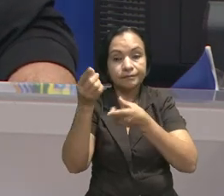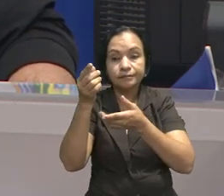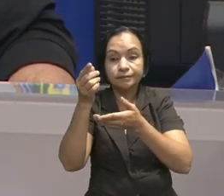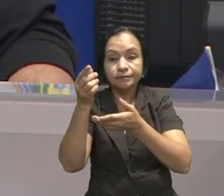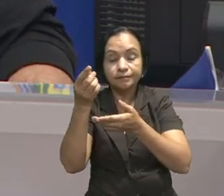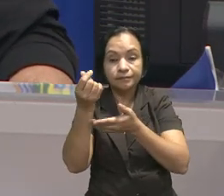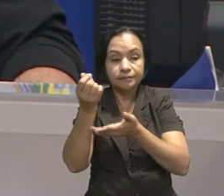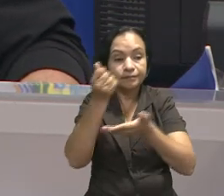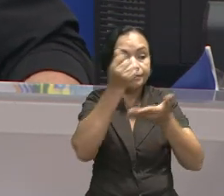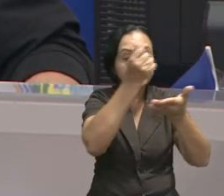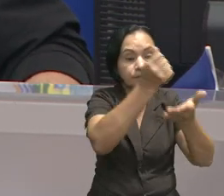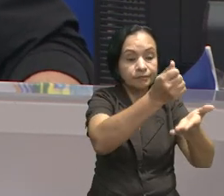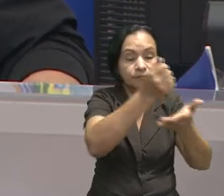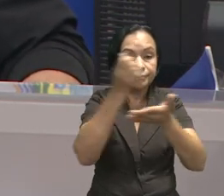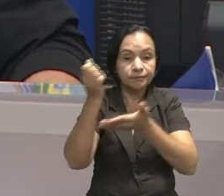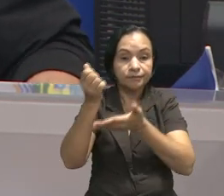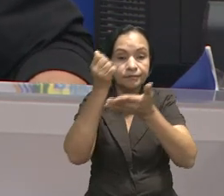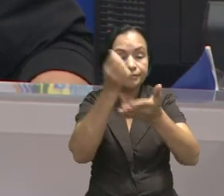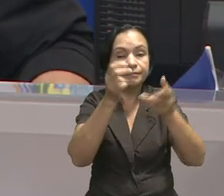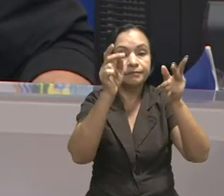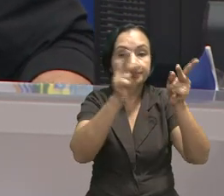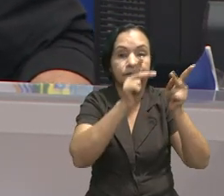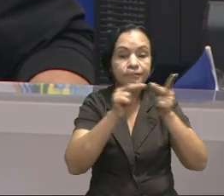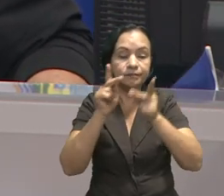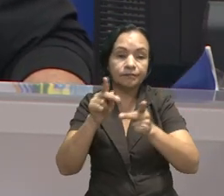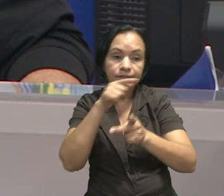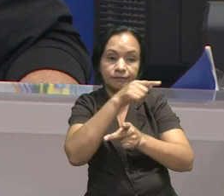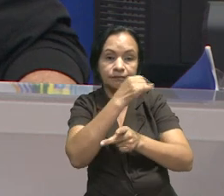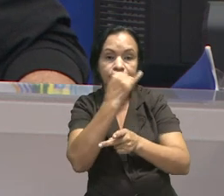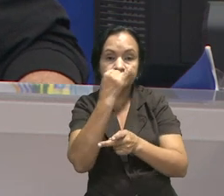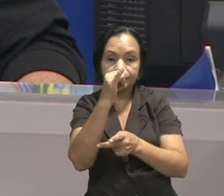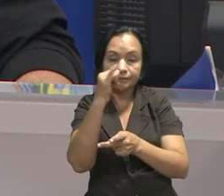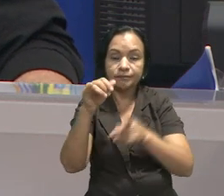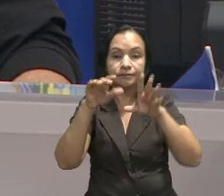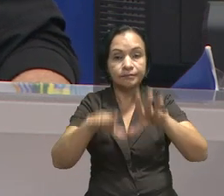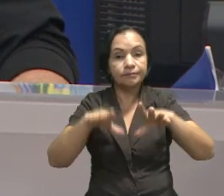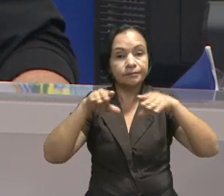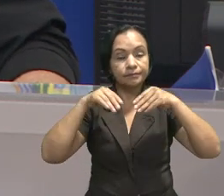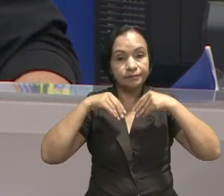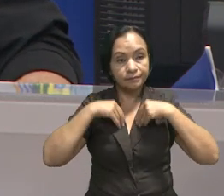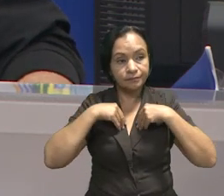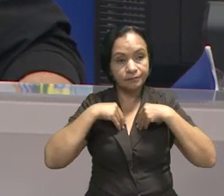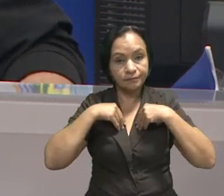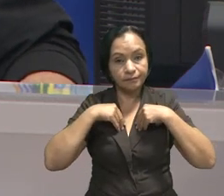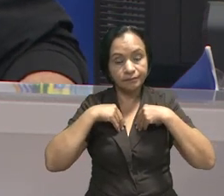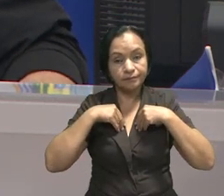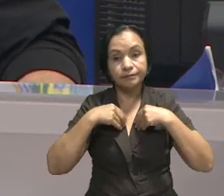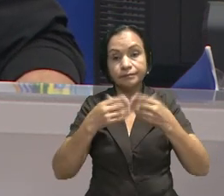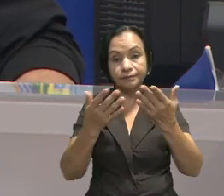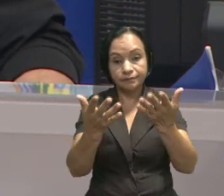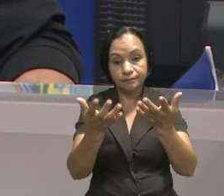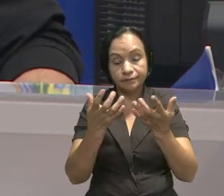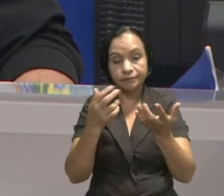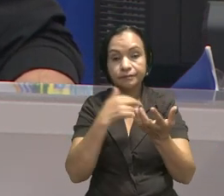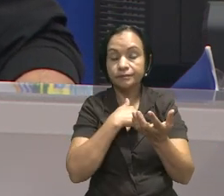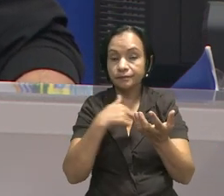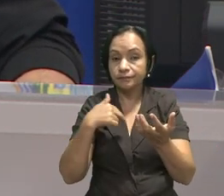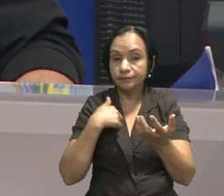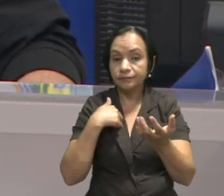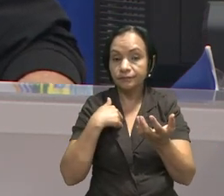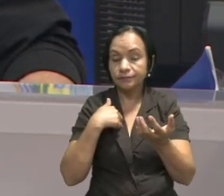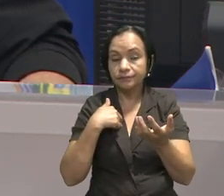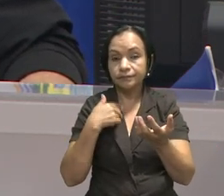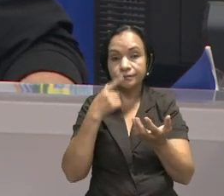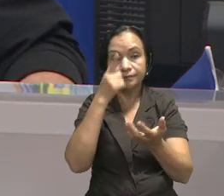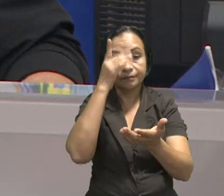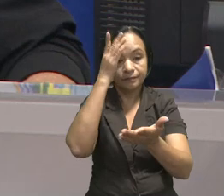cantidad de dinero que se le entrega a los que les otorgamos las pensiones. Con lo que estamos proponiendo nosotros,